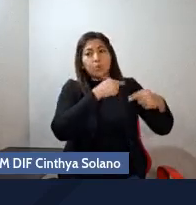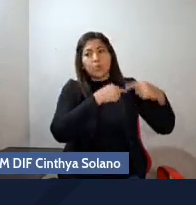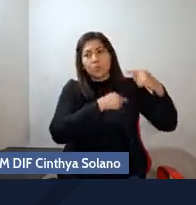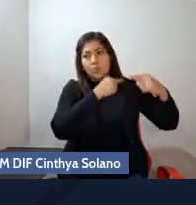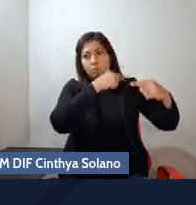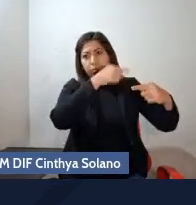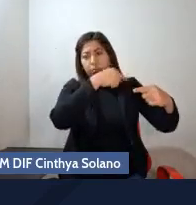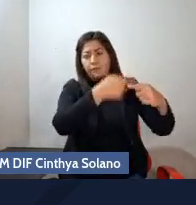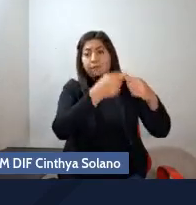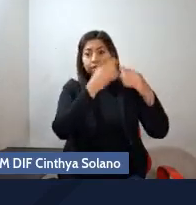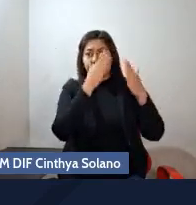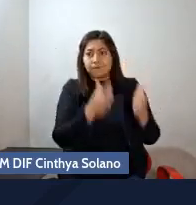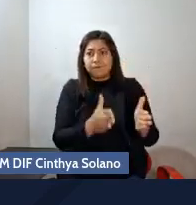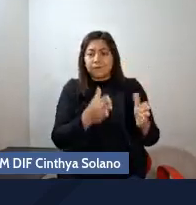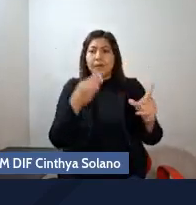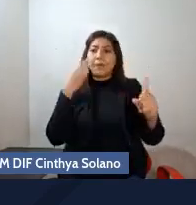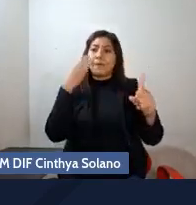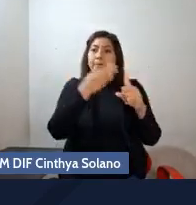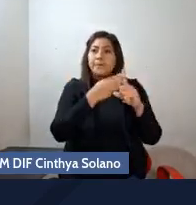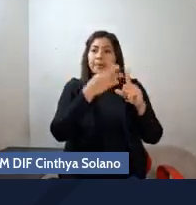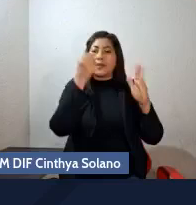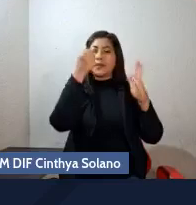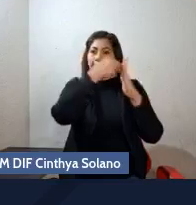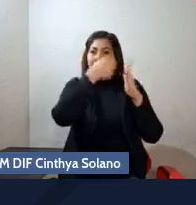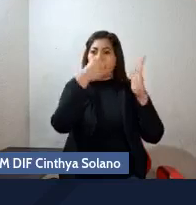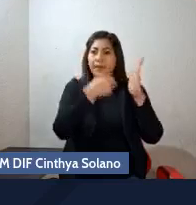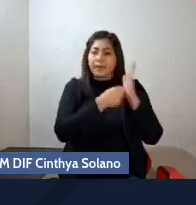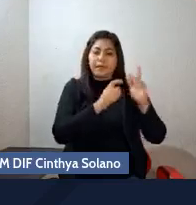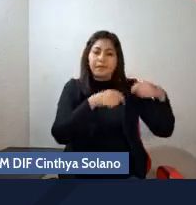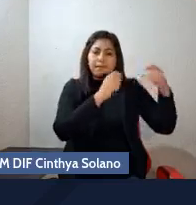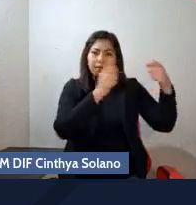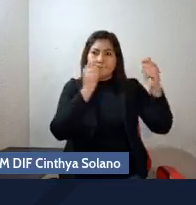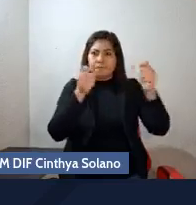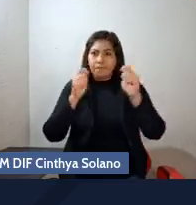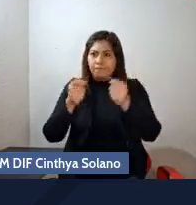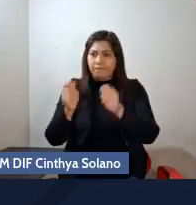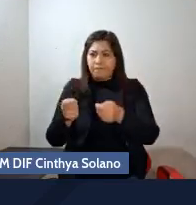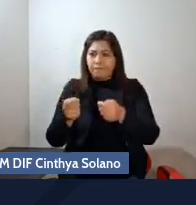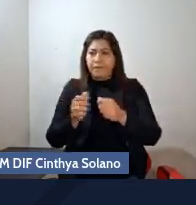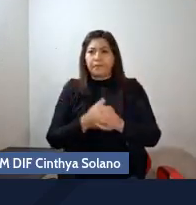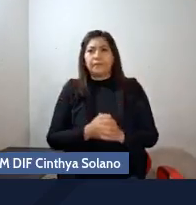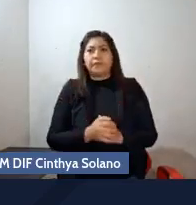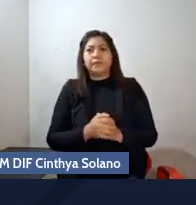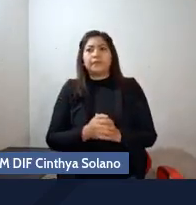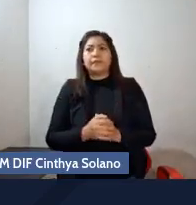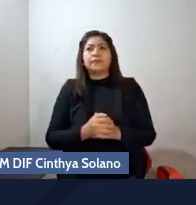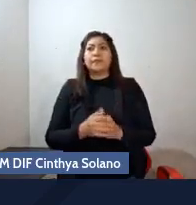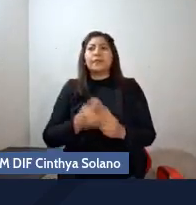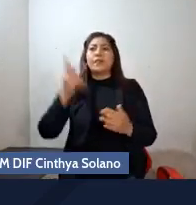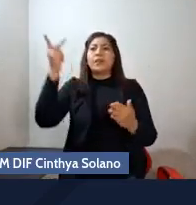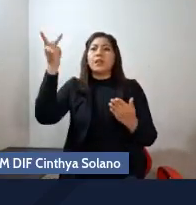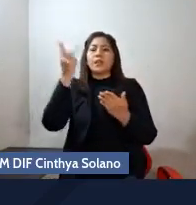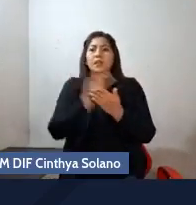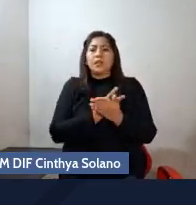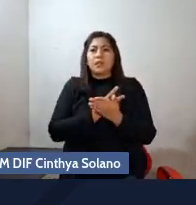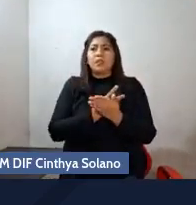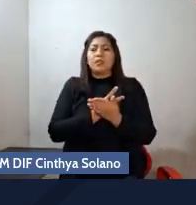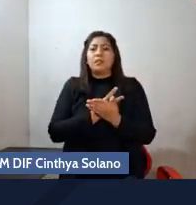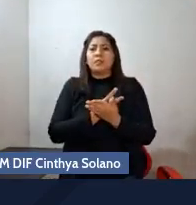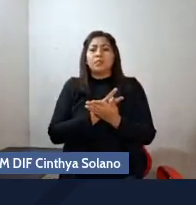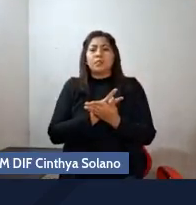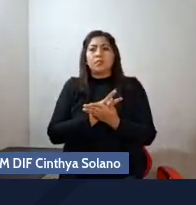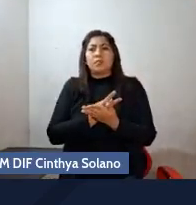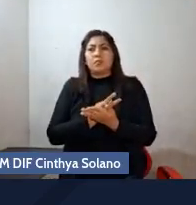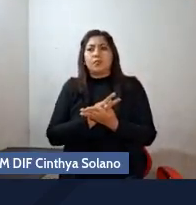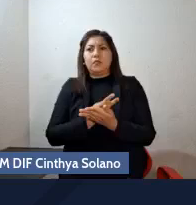de testamentos. Ajá, este es un programa que dura todo el año,